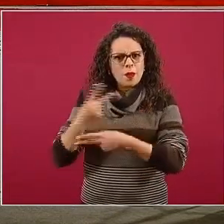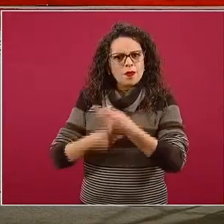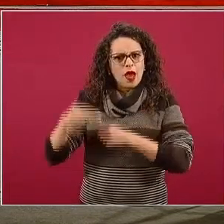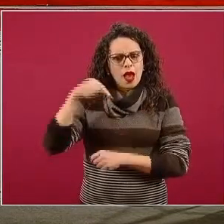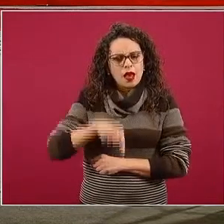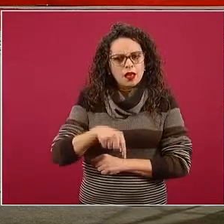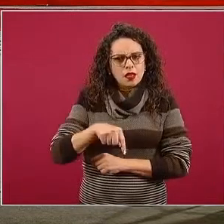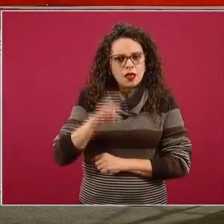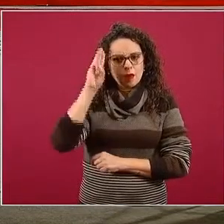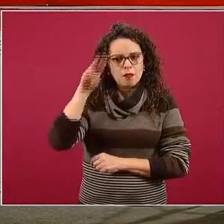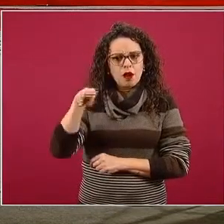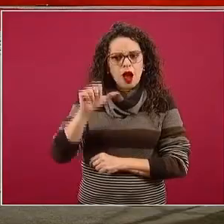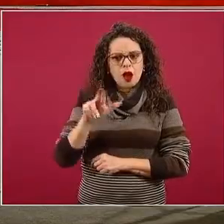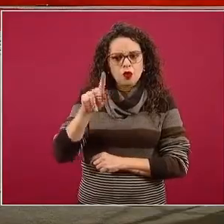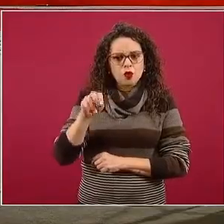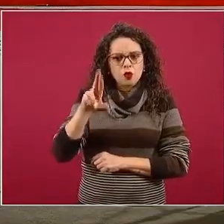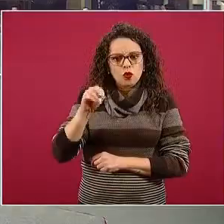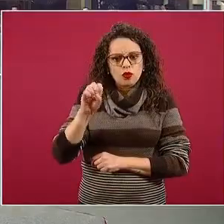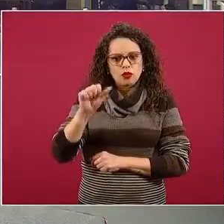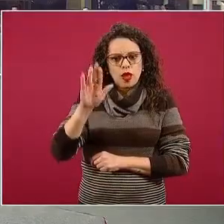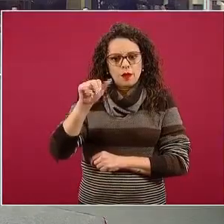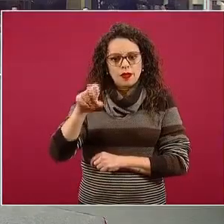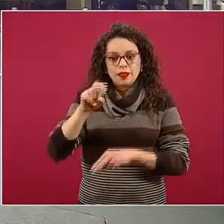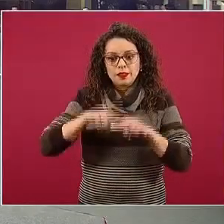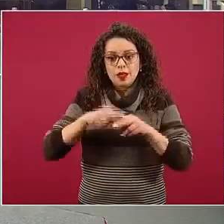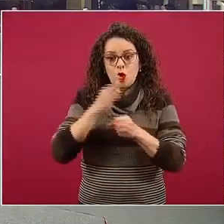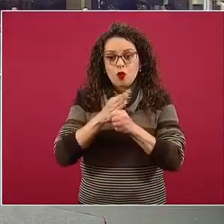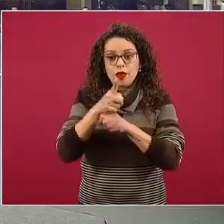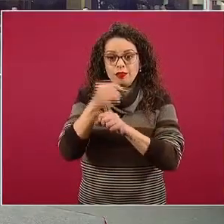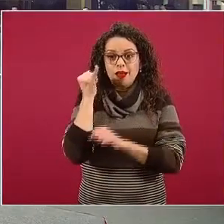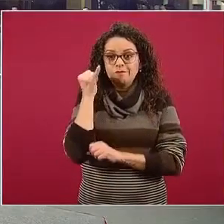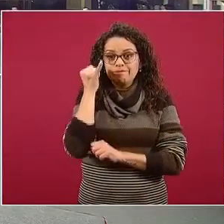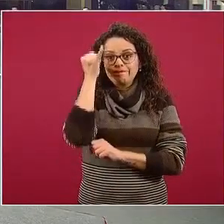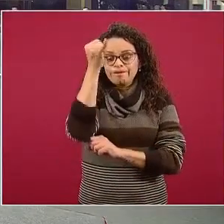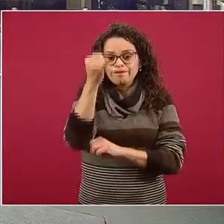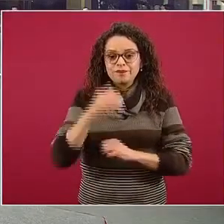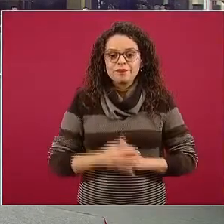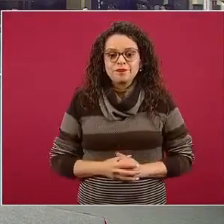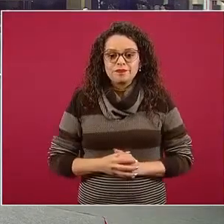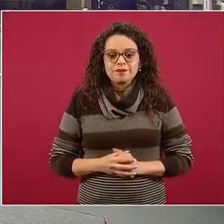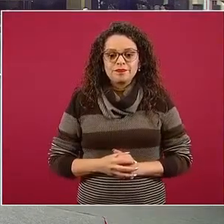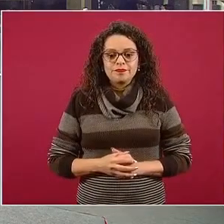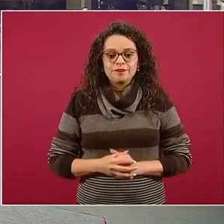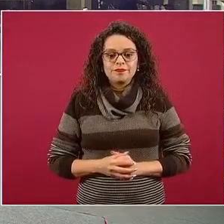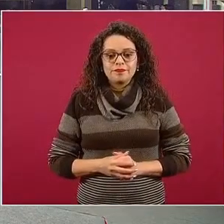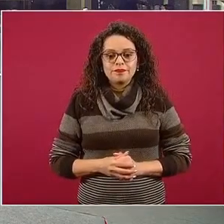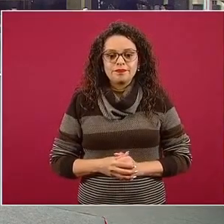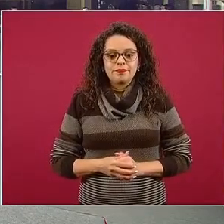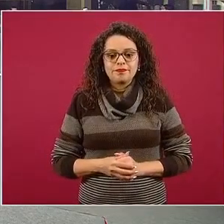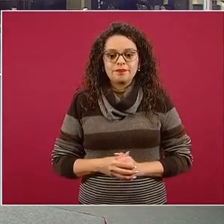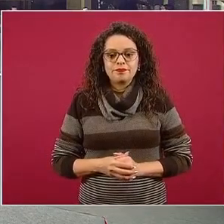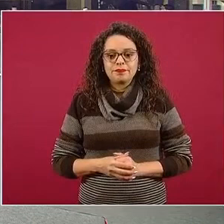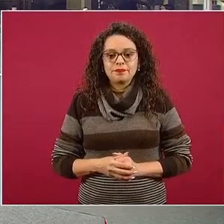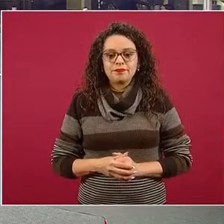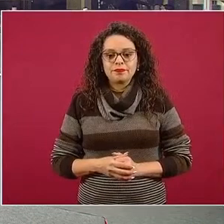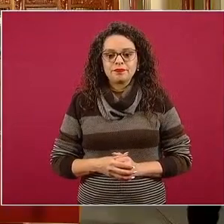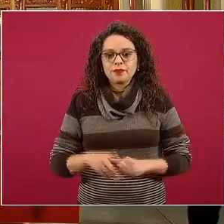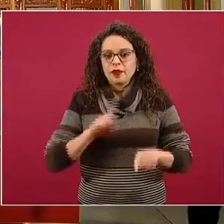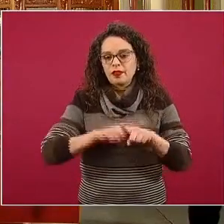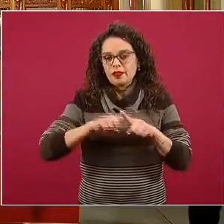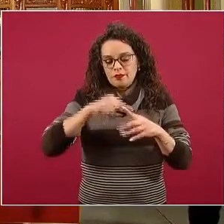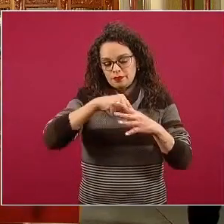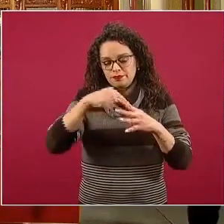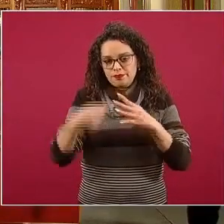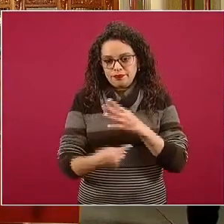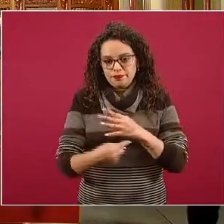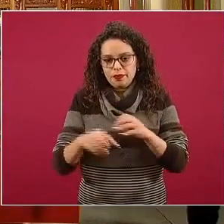maestro Arturo Sabines, que ahora está sentado al fondo del salón, junto con Gadi Zabicki, Jorge González Olveras, etcétera.